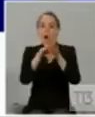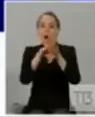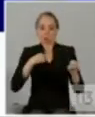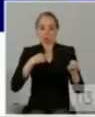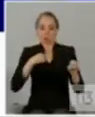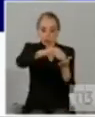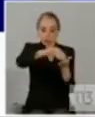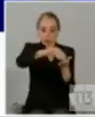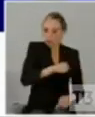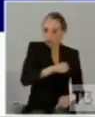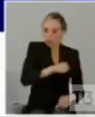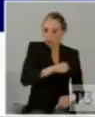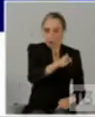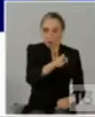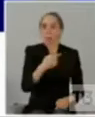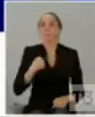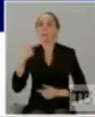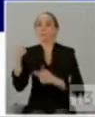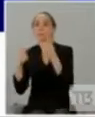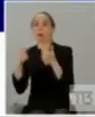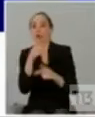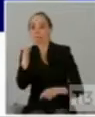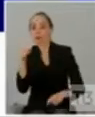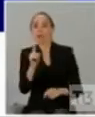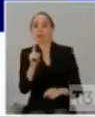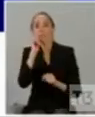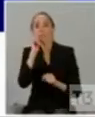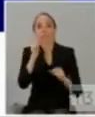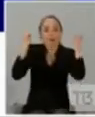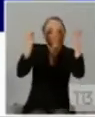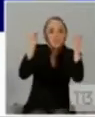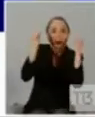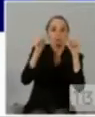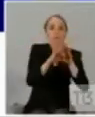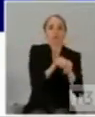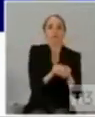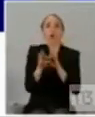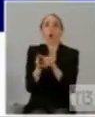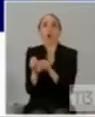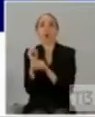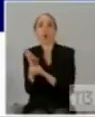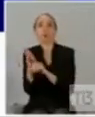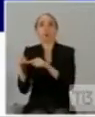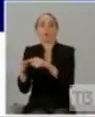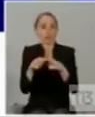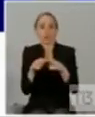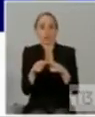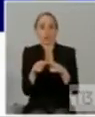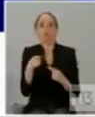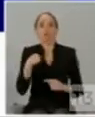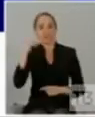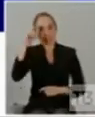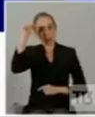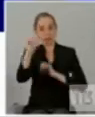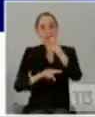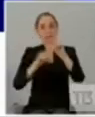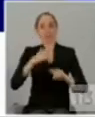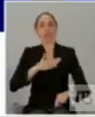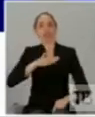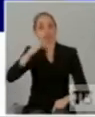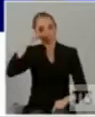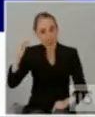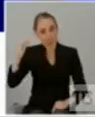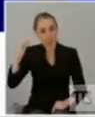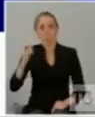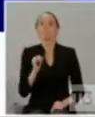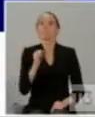ahí, porque para mí la política, Connie, no son barras de fútbol, ni son clubes sociales. Para mí tiene que ver con lo que defiendo y lo que creo. Y la garantía, ¿sabes cuál